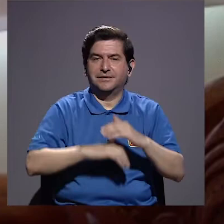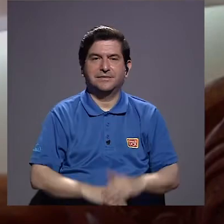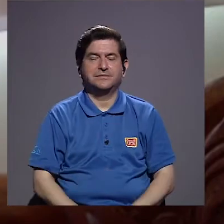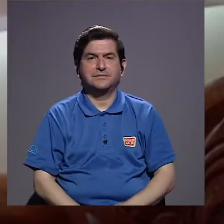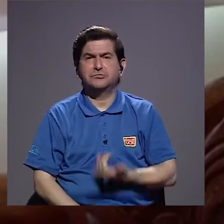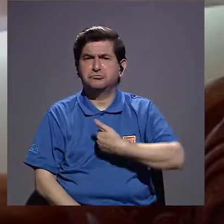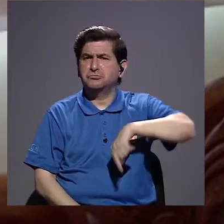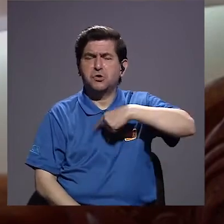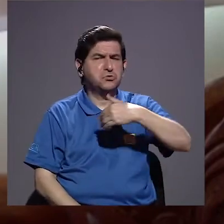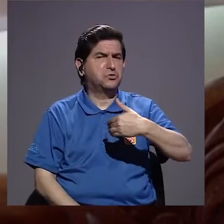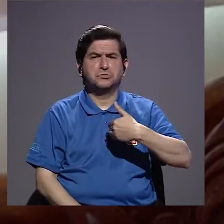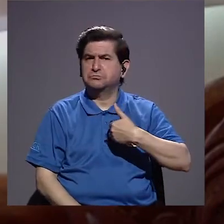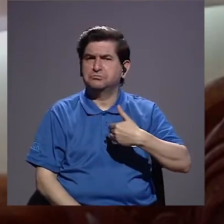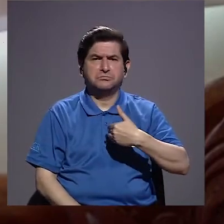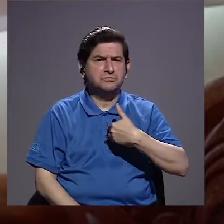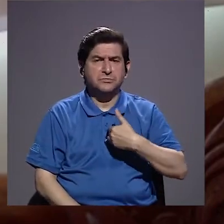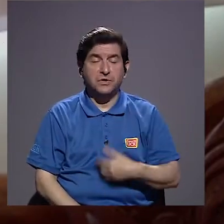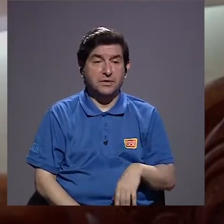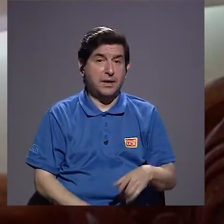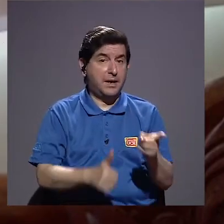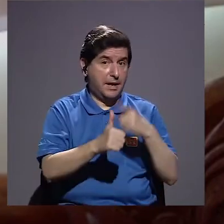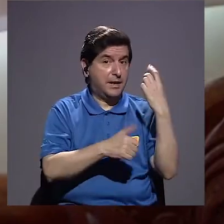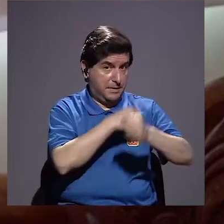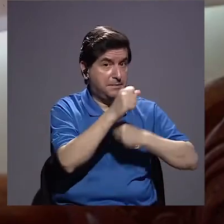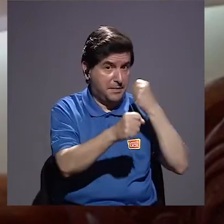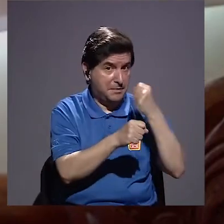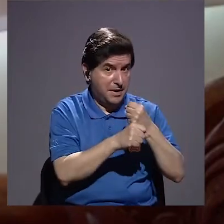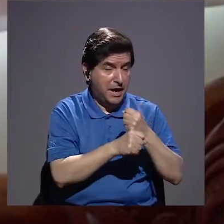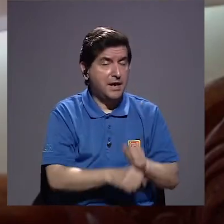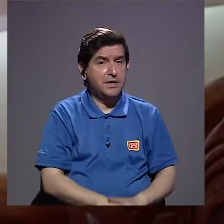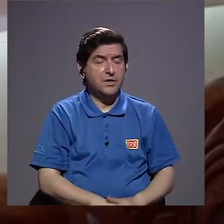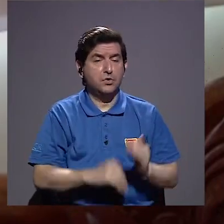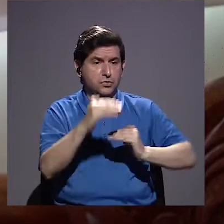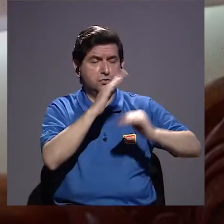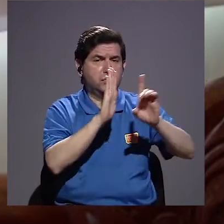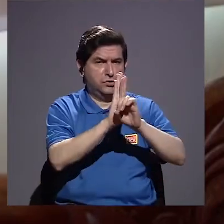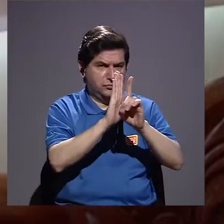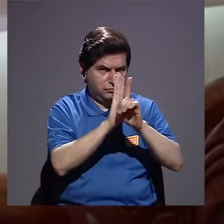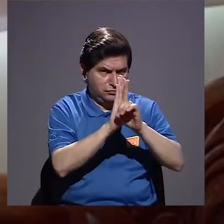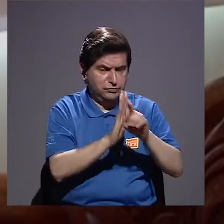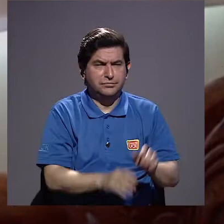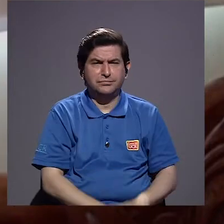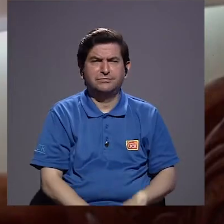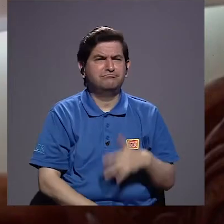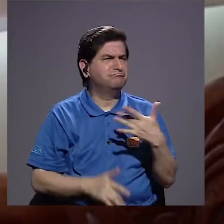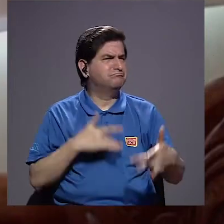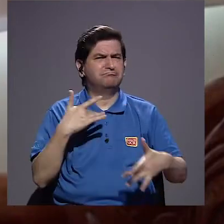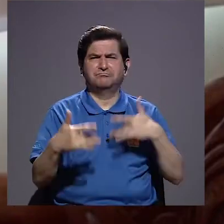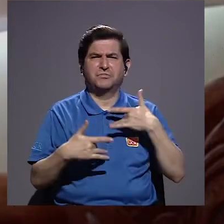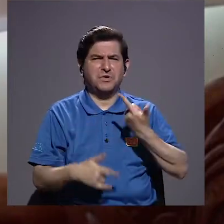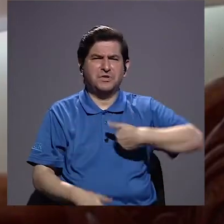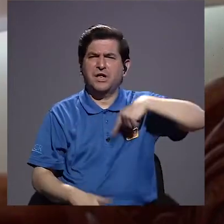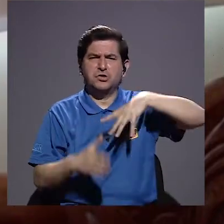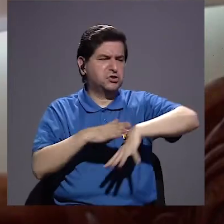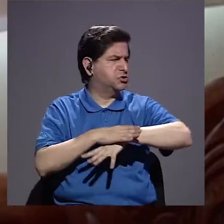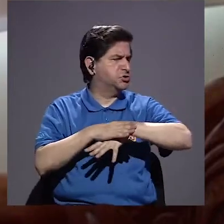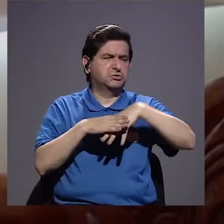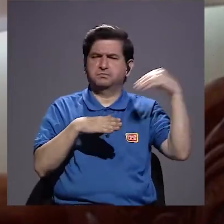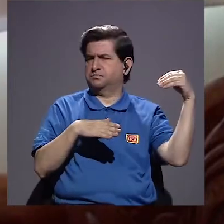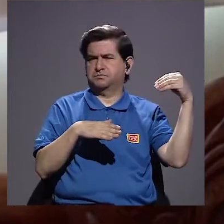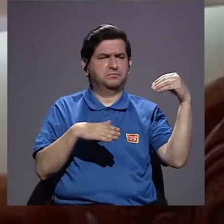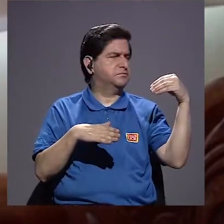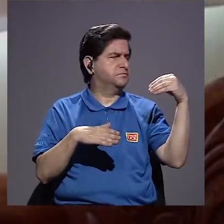y no tuvimos, en esos primeros años de derecho, no tuvimos la sensación de ser